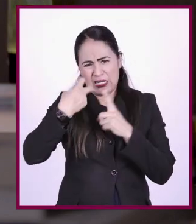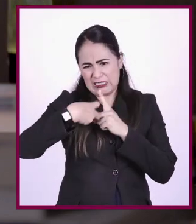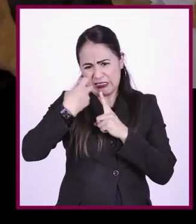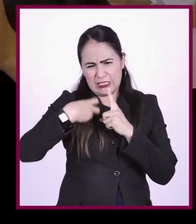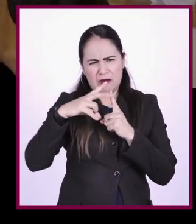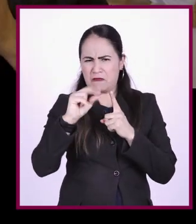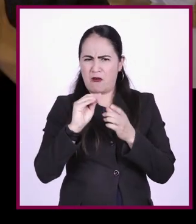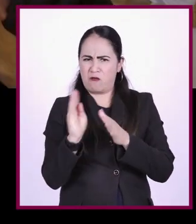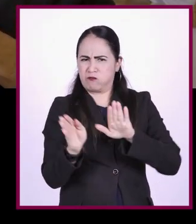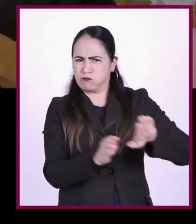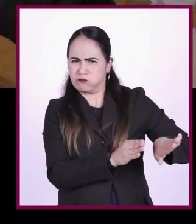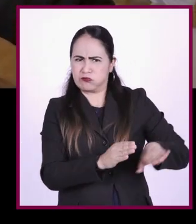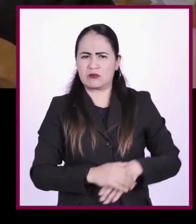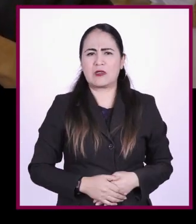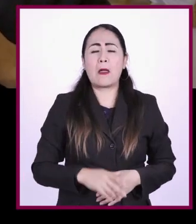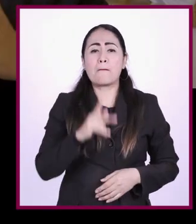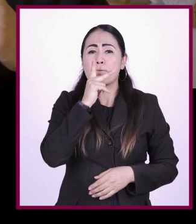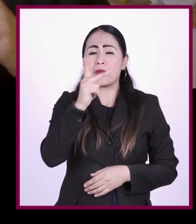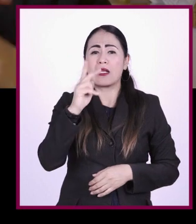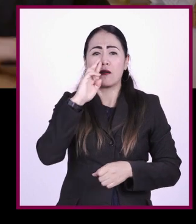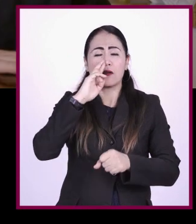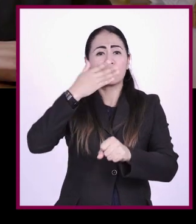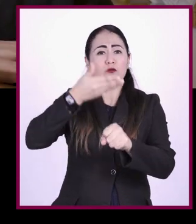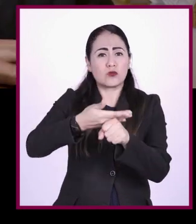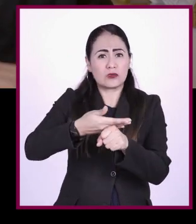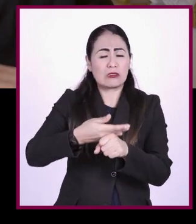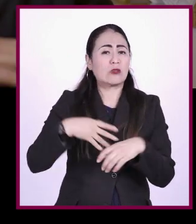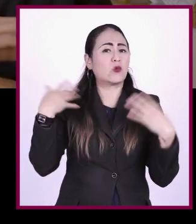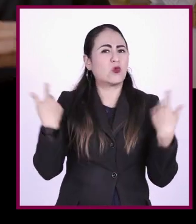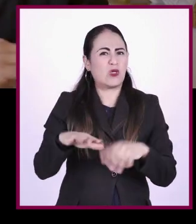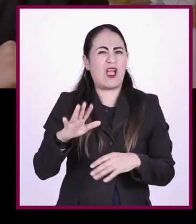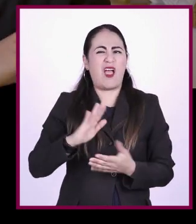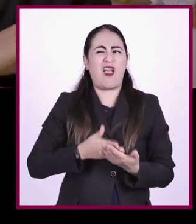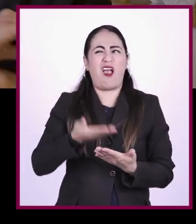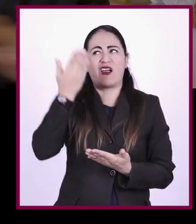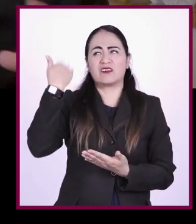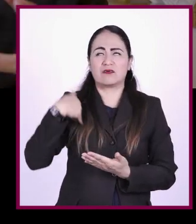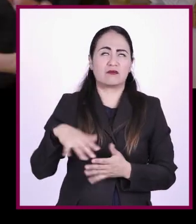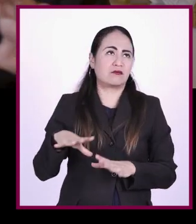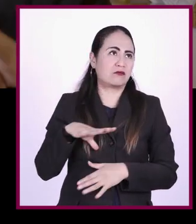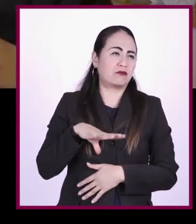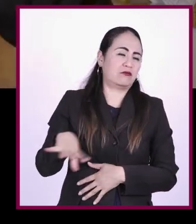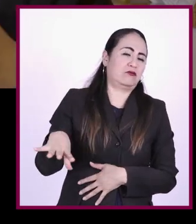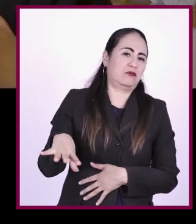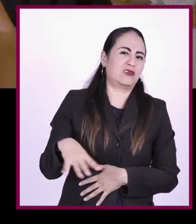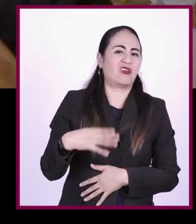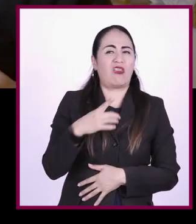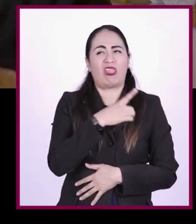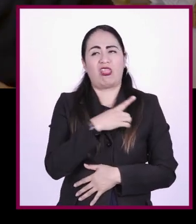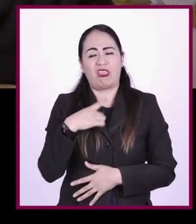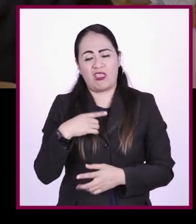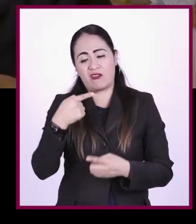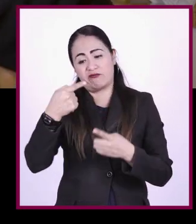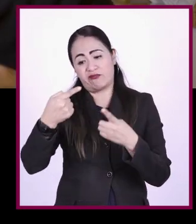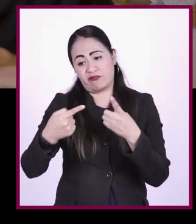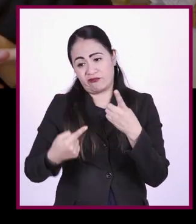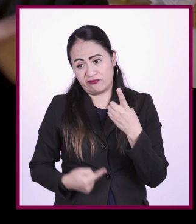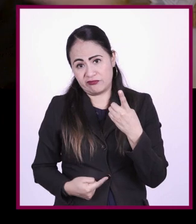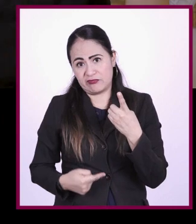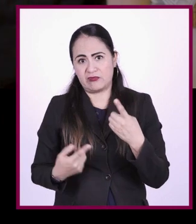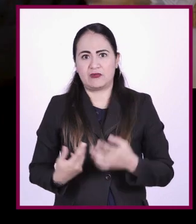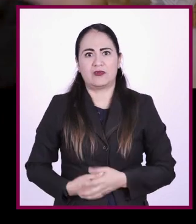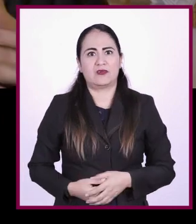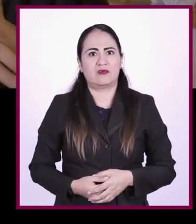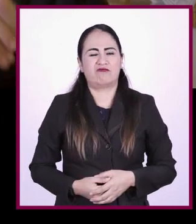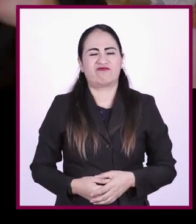nosotros mismos. ¿Sabes, Itla? La palabra responsabilidad me caía súper mal. La asociaba con el deber y, ¡ay!,